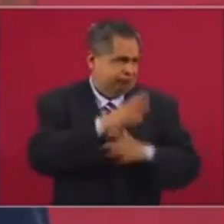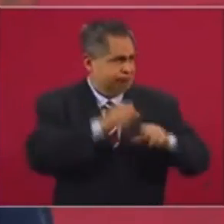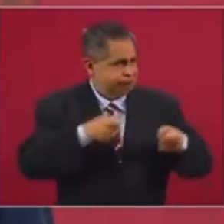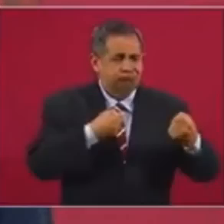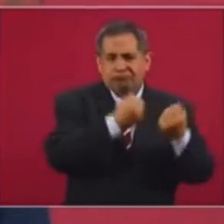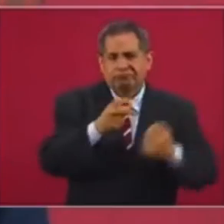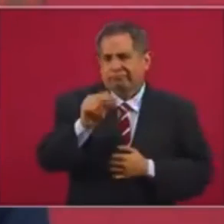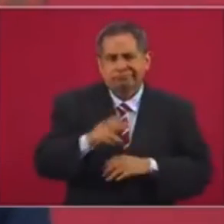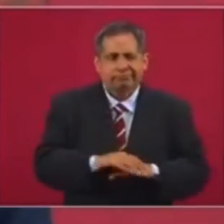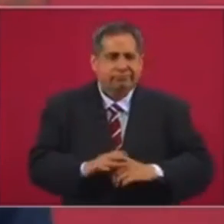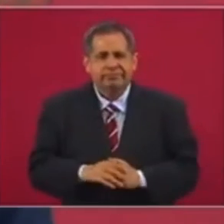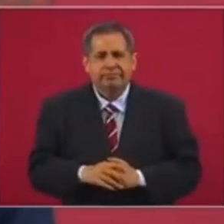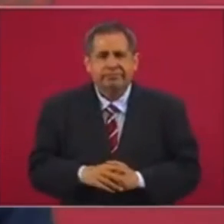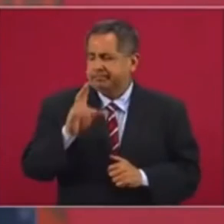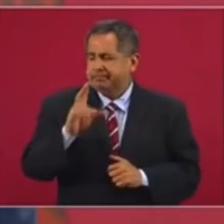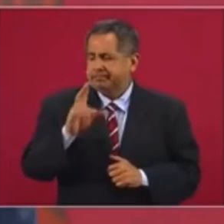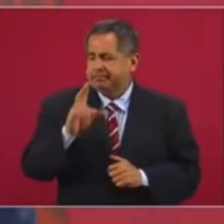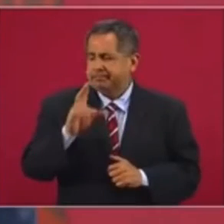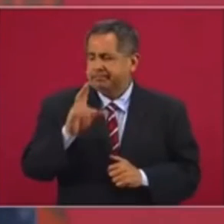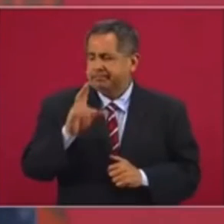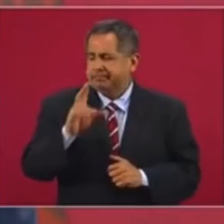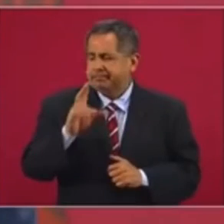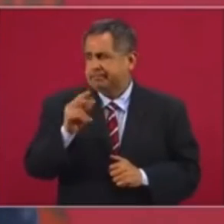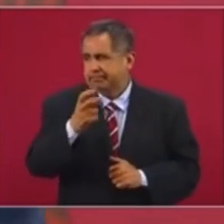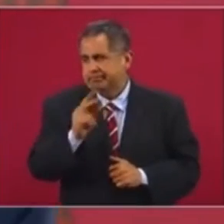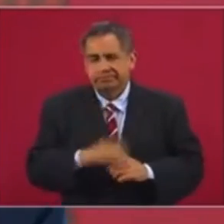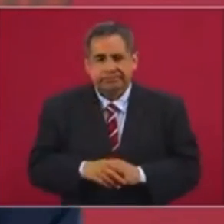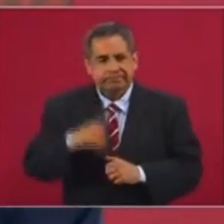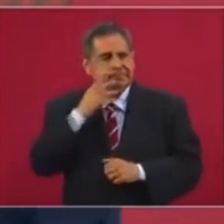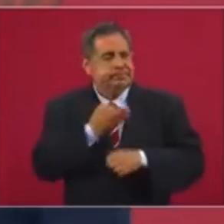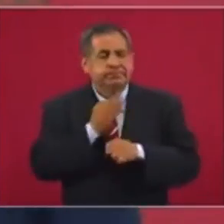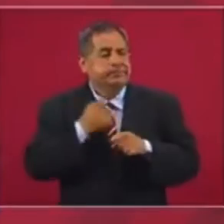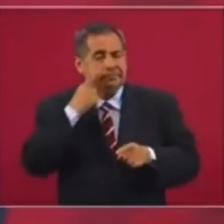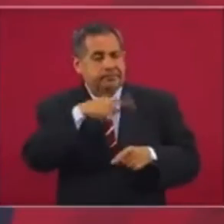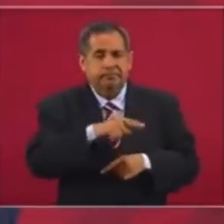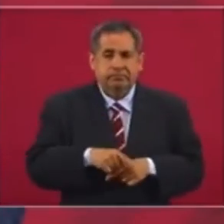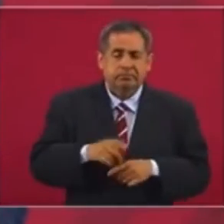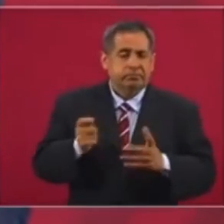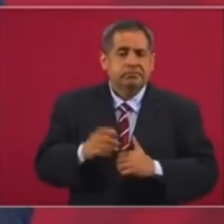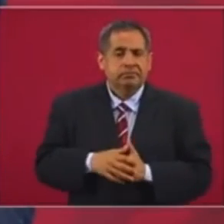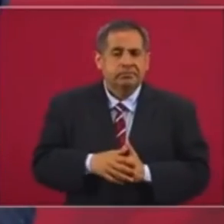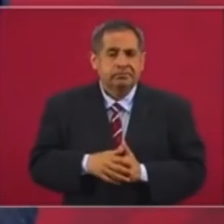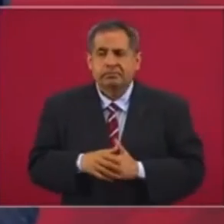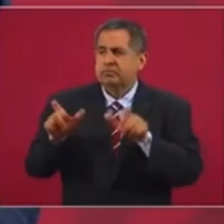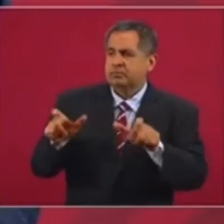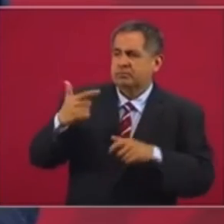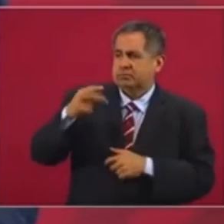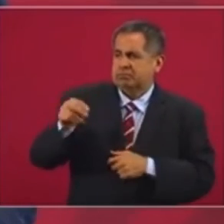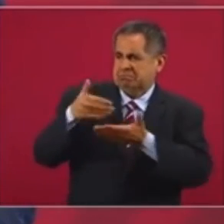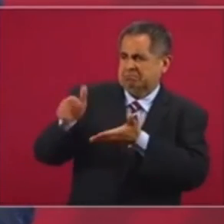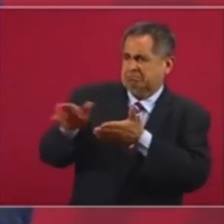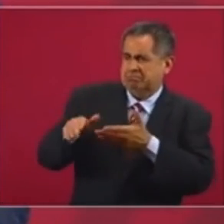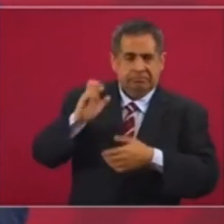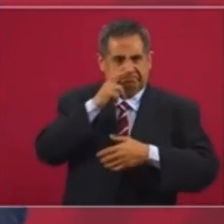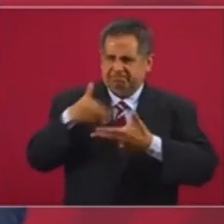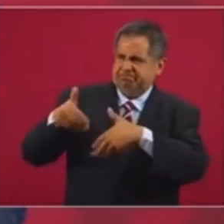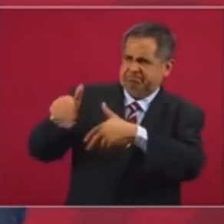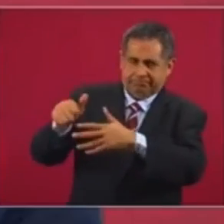porque es muy curioso, ¿no? Están pidiendo que se salga la Guardia Nacional de